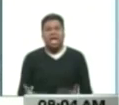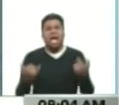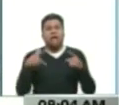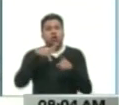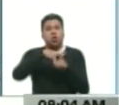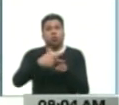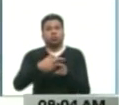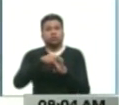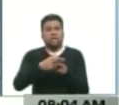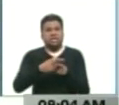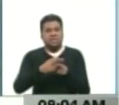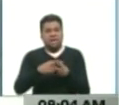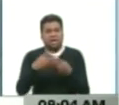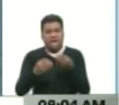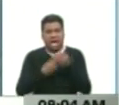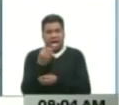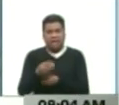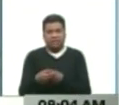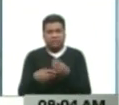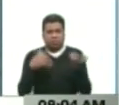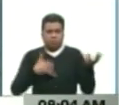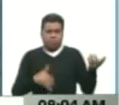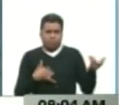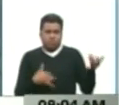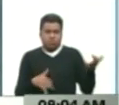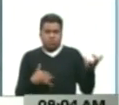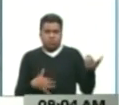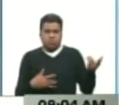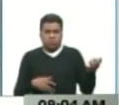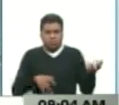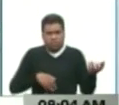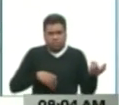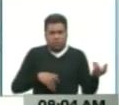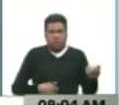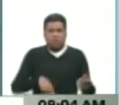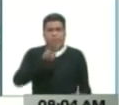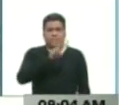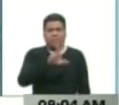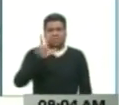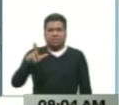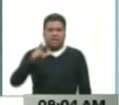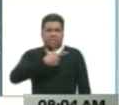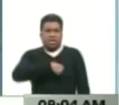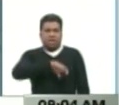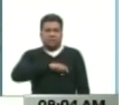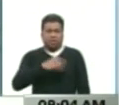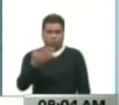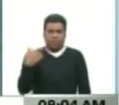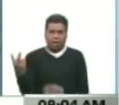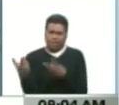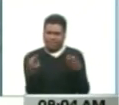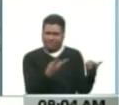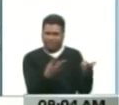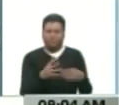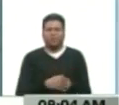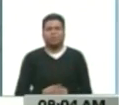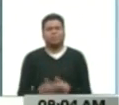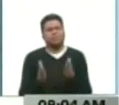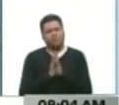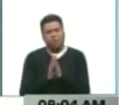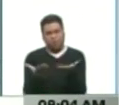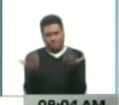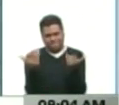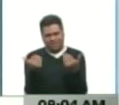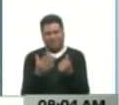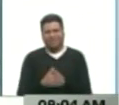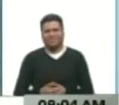fabricación de instrumentos de cuerdas en la Casa de la Cultura del Poder Popular del 23 de enero. Venga, una invitación que le hacen desde la parroquia del